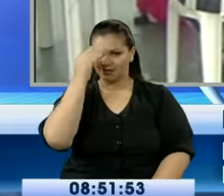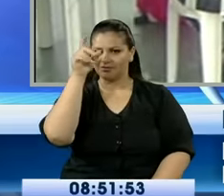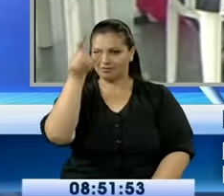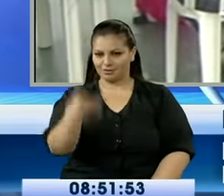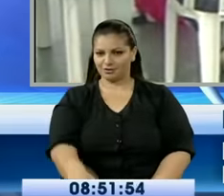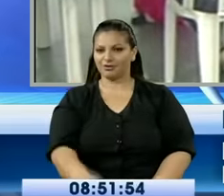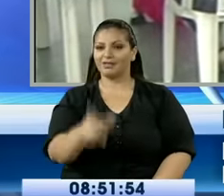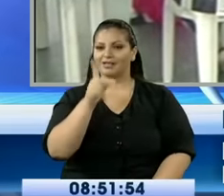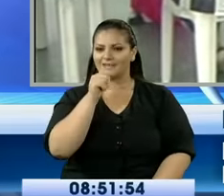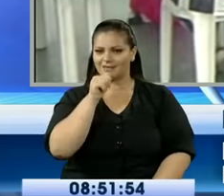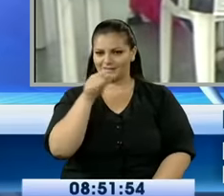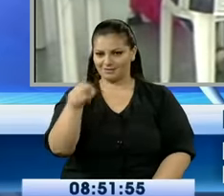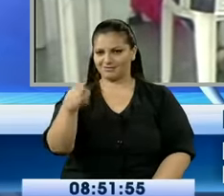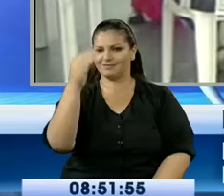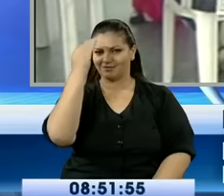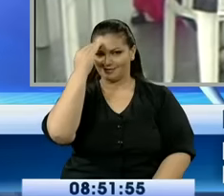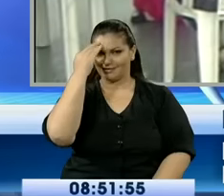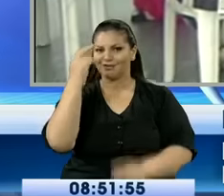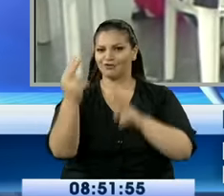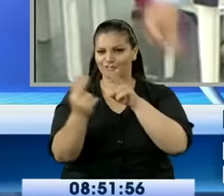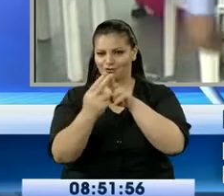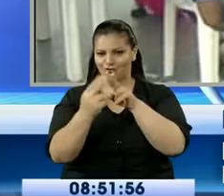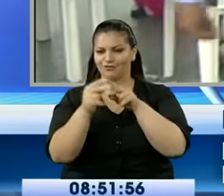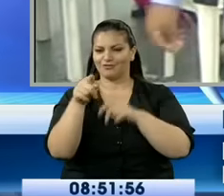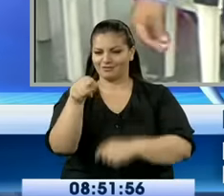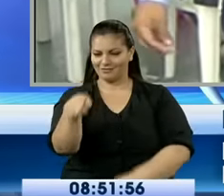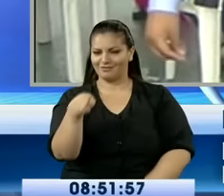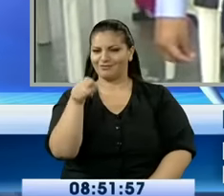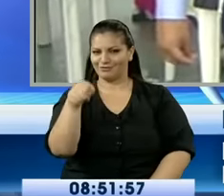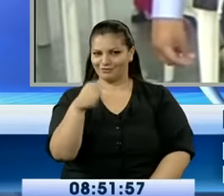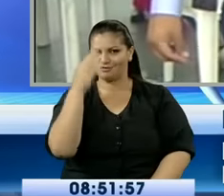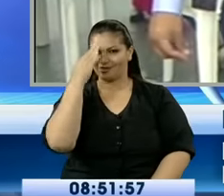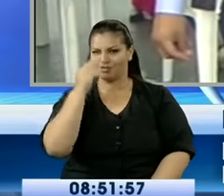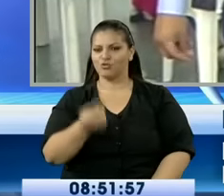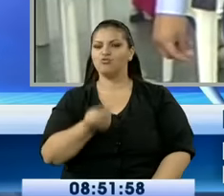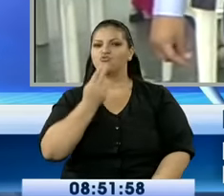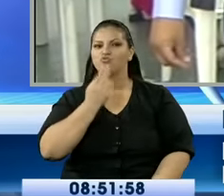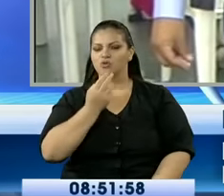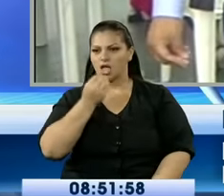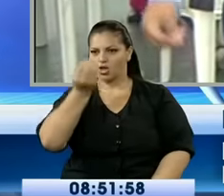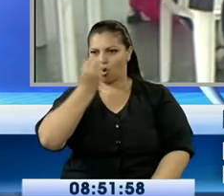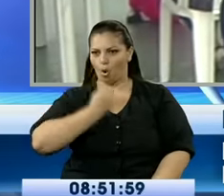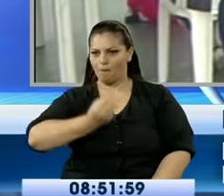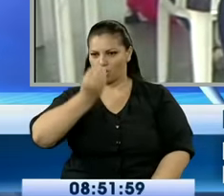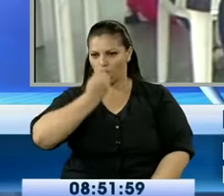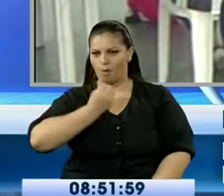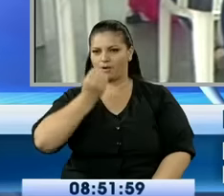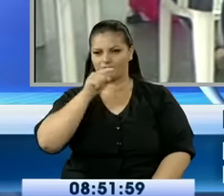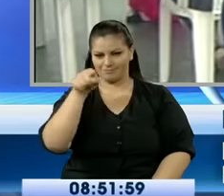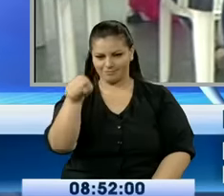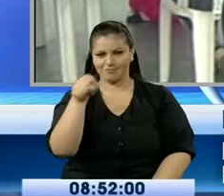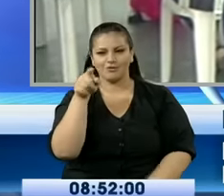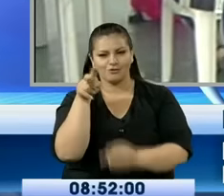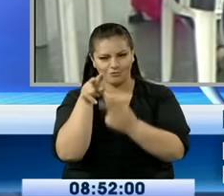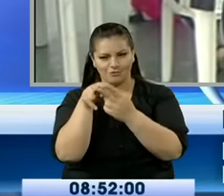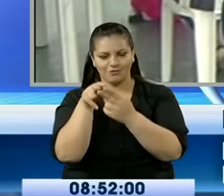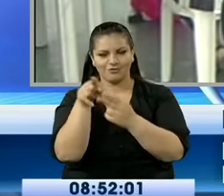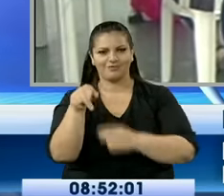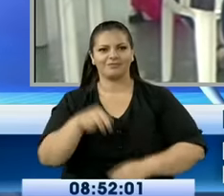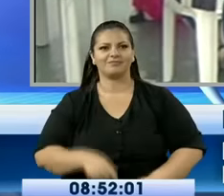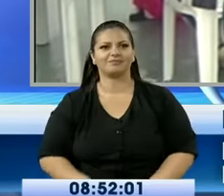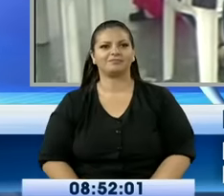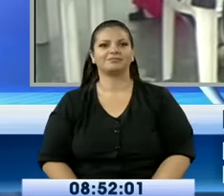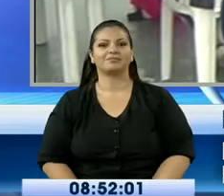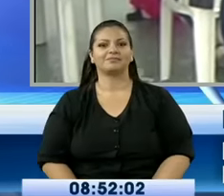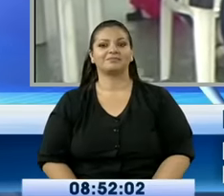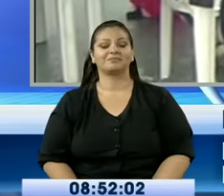deja de comer tanta azúcar. Ya. Oye, te voy a transmitir la